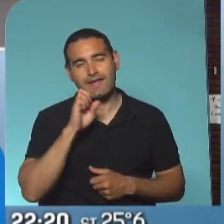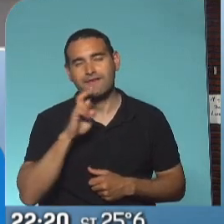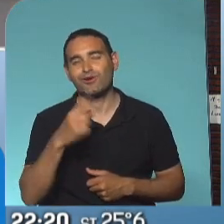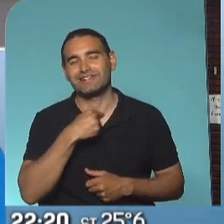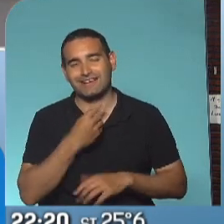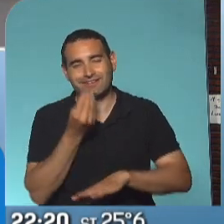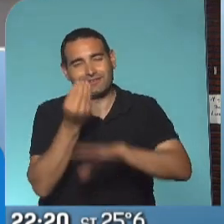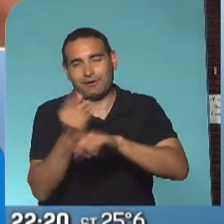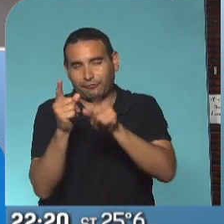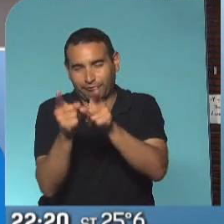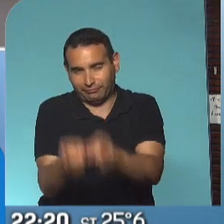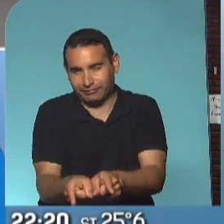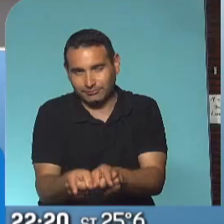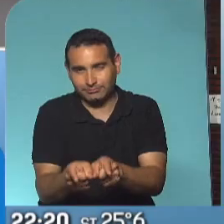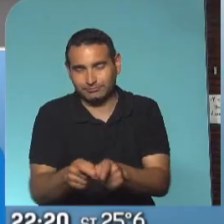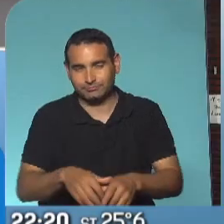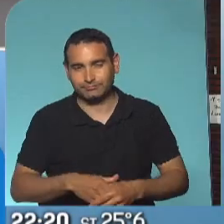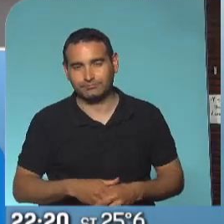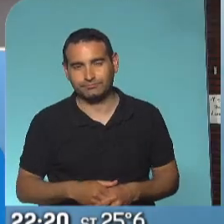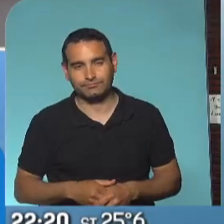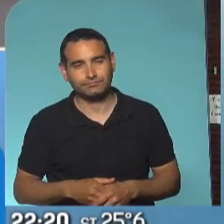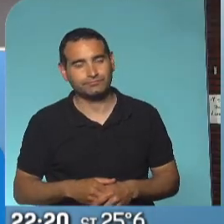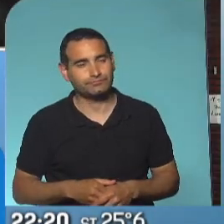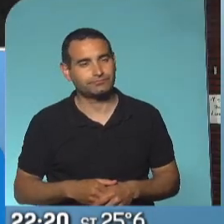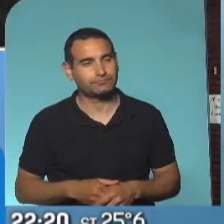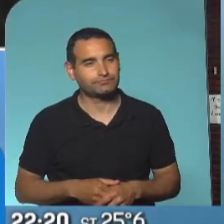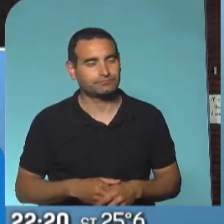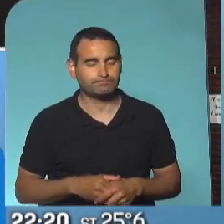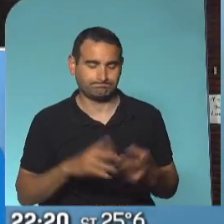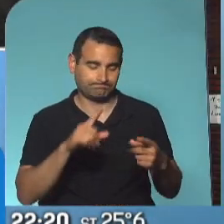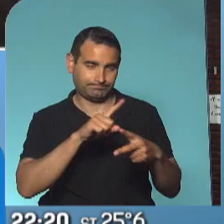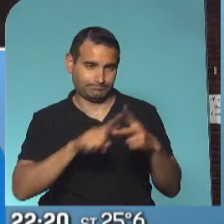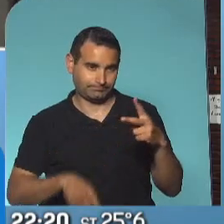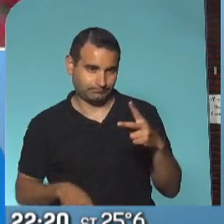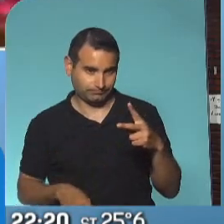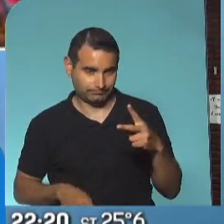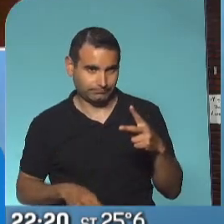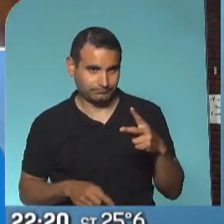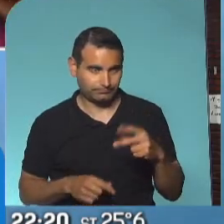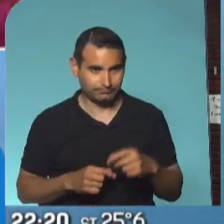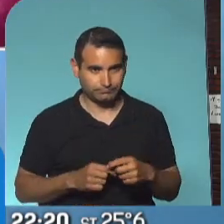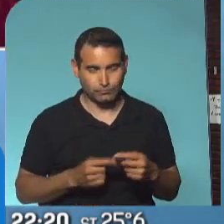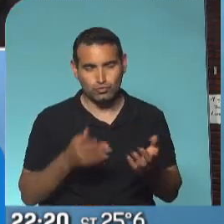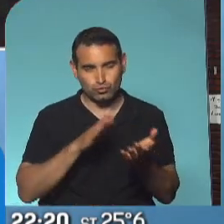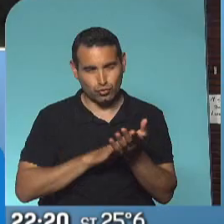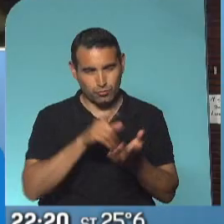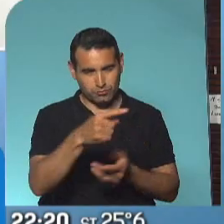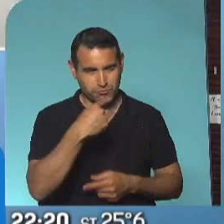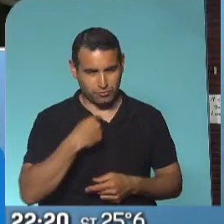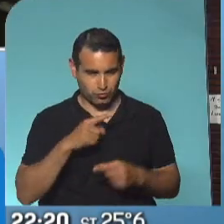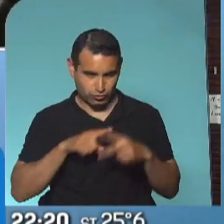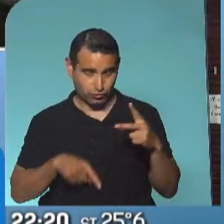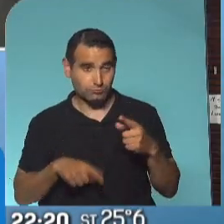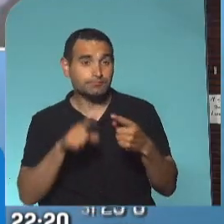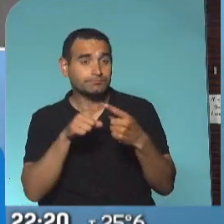de ir vamos a corto plazo. Sí, dos cosas diría con relación a la pregunta.